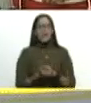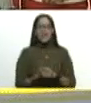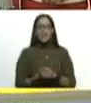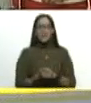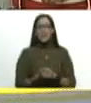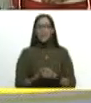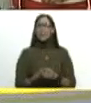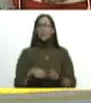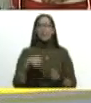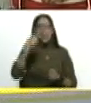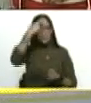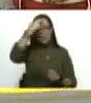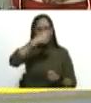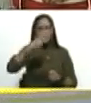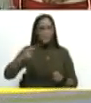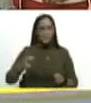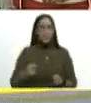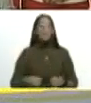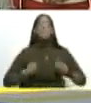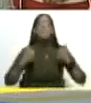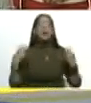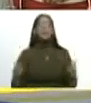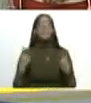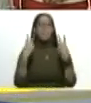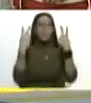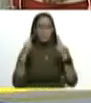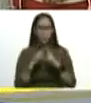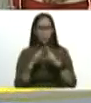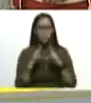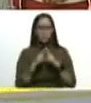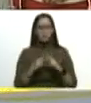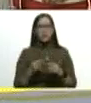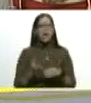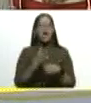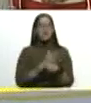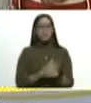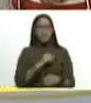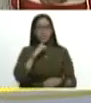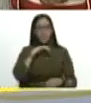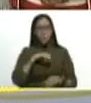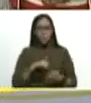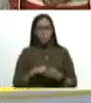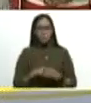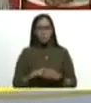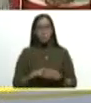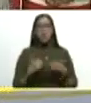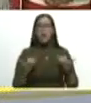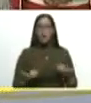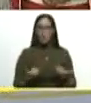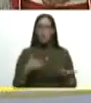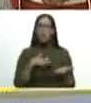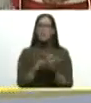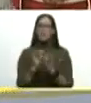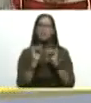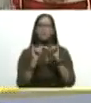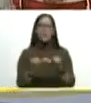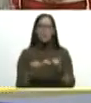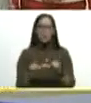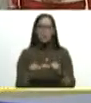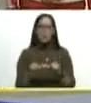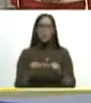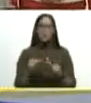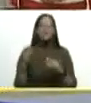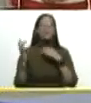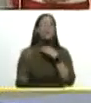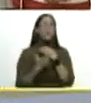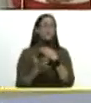más virtuosa conocida nunca antes en la historia. Ahora nos ha pasado lo mismo. Nos tocó enfrentar lo